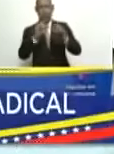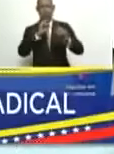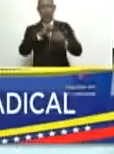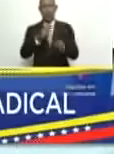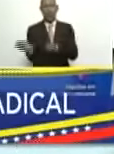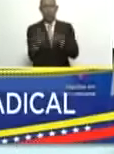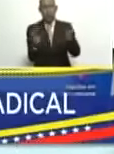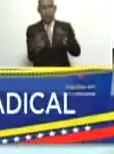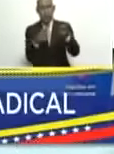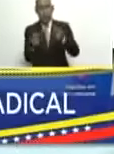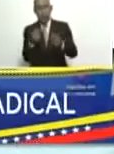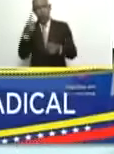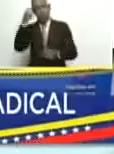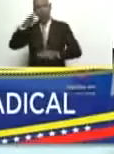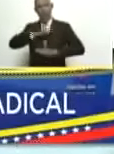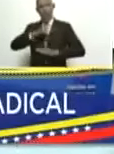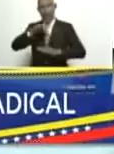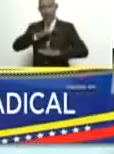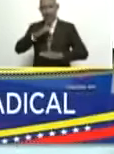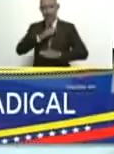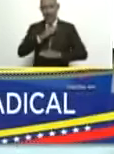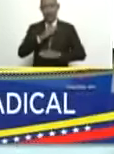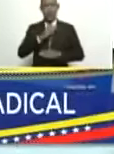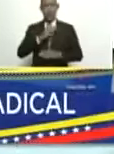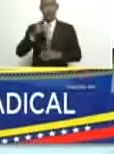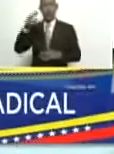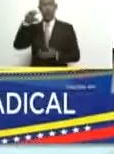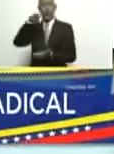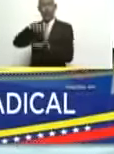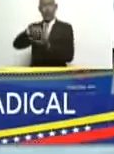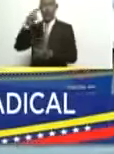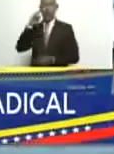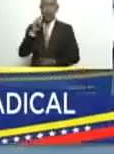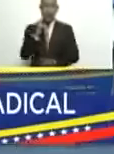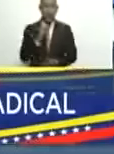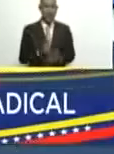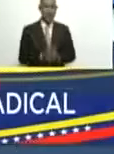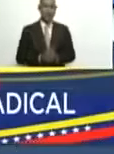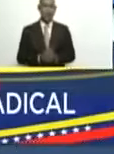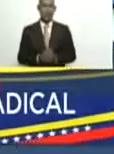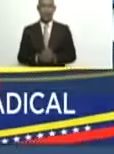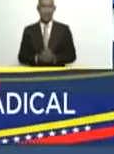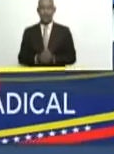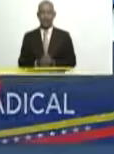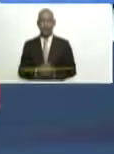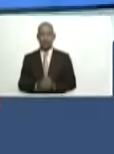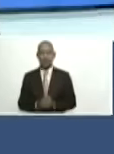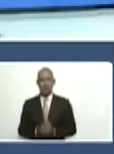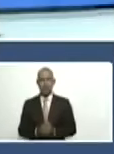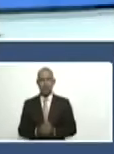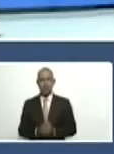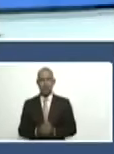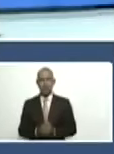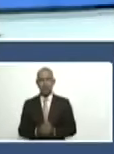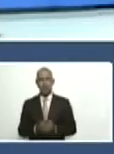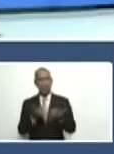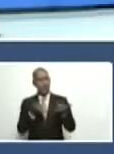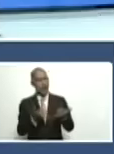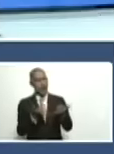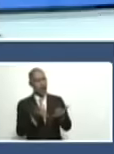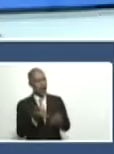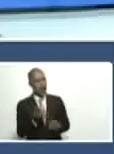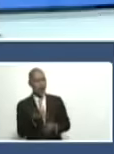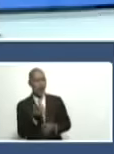más feliz al pueblo de Bolívar y al pueblo de Chávez. Fíjate, Bárbara, ¿no?